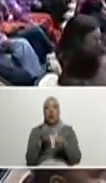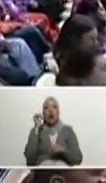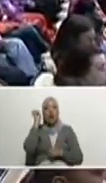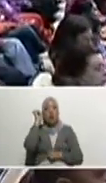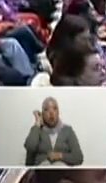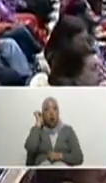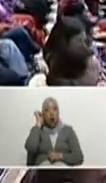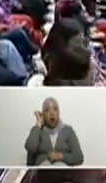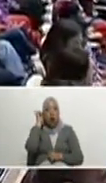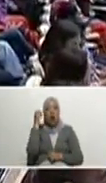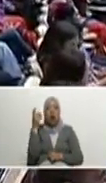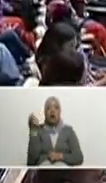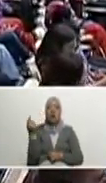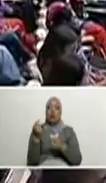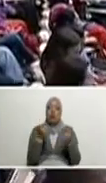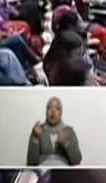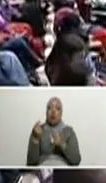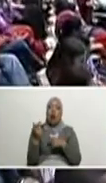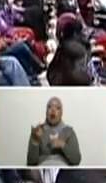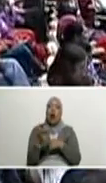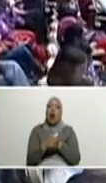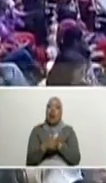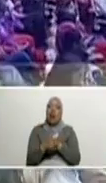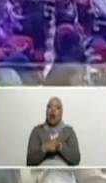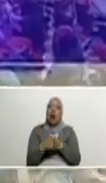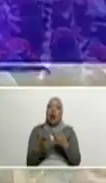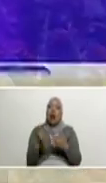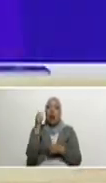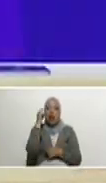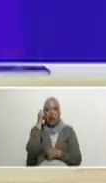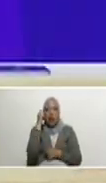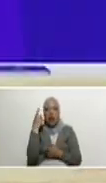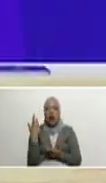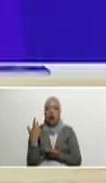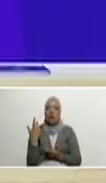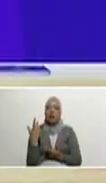mujer, ¿a qué dedicas tu tiempo en el día?